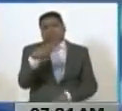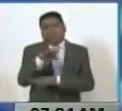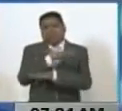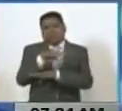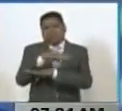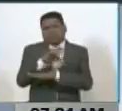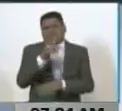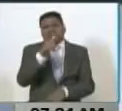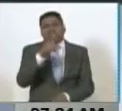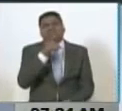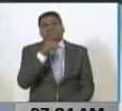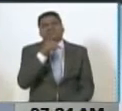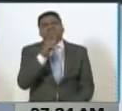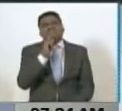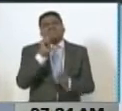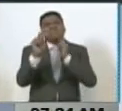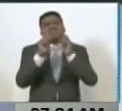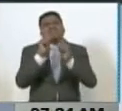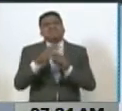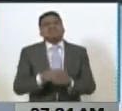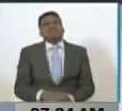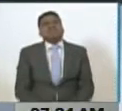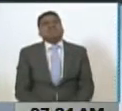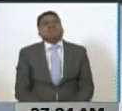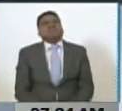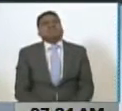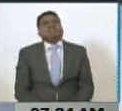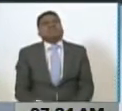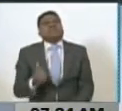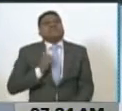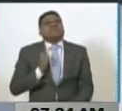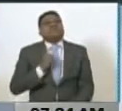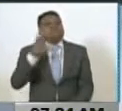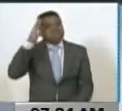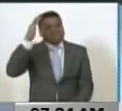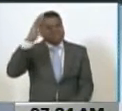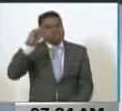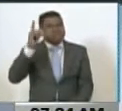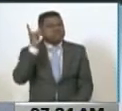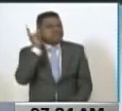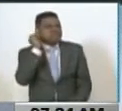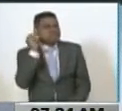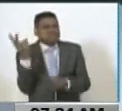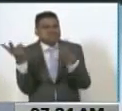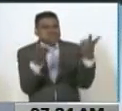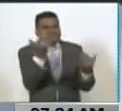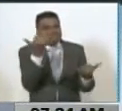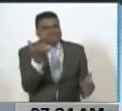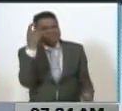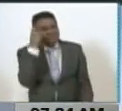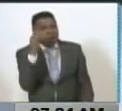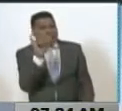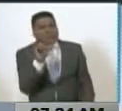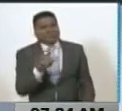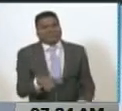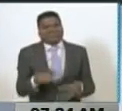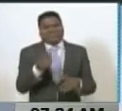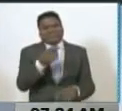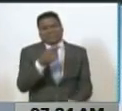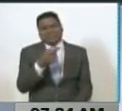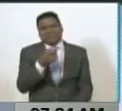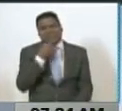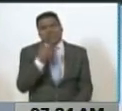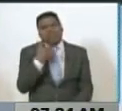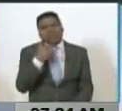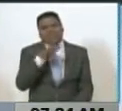ver, José, ¿qué nos tienes por allí? Sí, queremos aprovechar, Mel, y saludamos a Maywalida, que nos visita el día de hoy acá con este simpático amigo